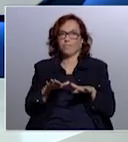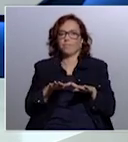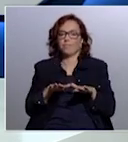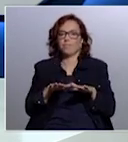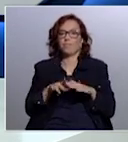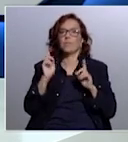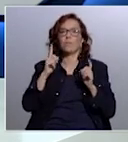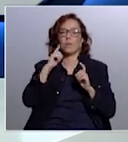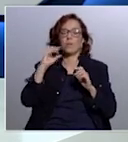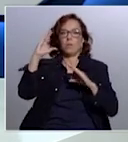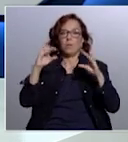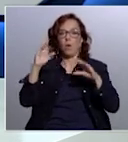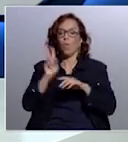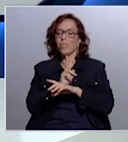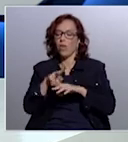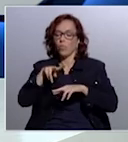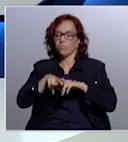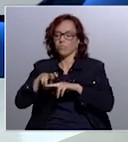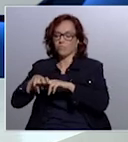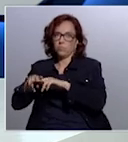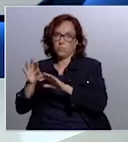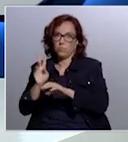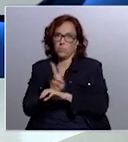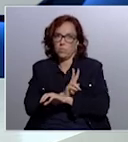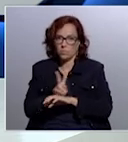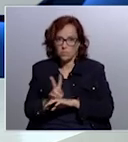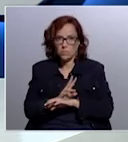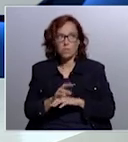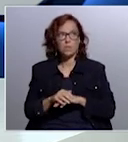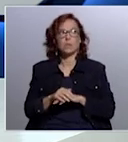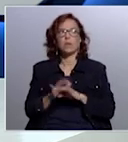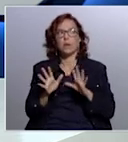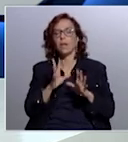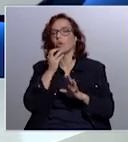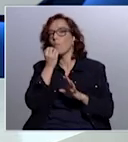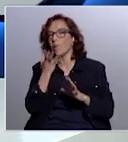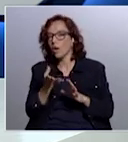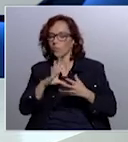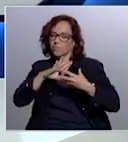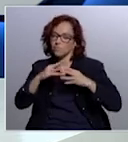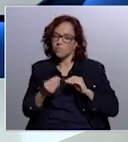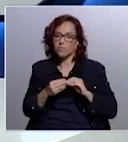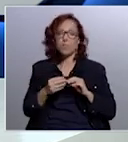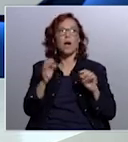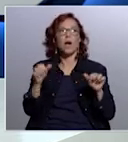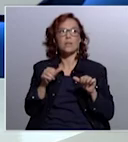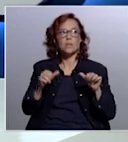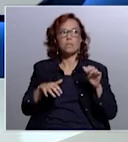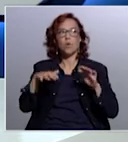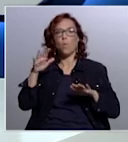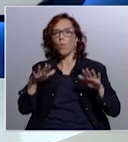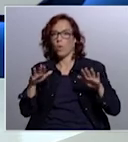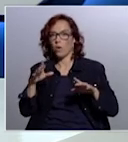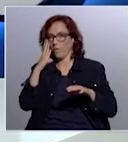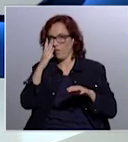cibeles hay un tema de cuidado de butacas hay un tema que es lo mejor para cada lado entonces hacemos carnaval hacemos murgas pero no en febrero